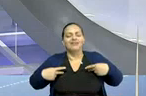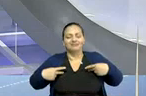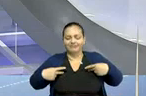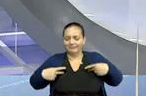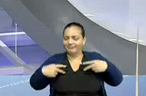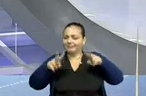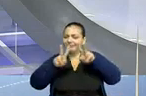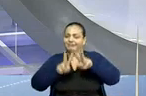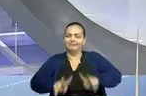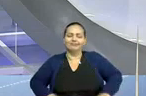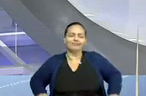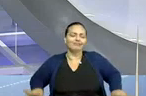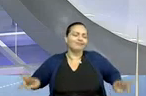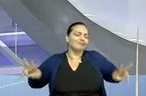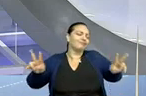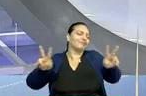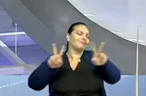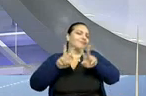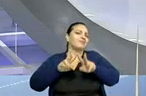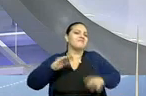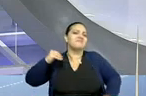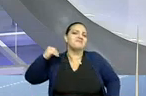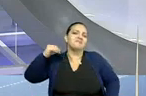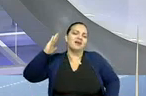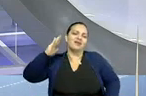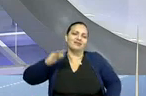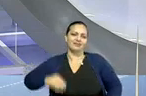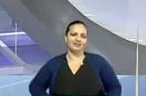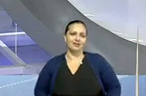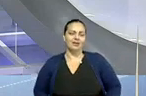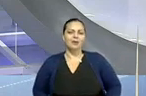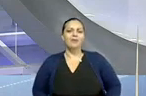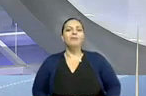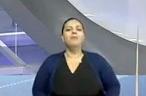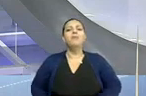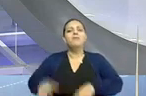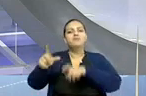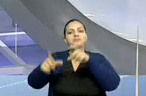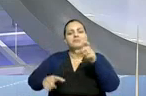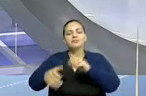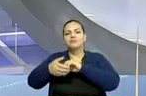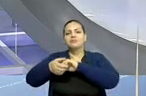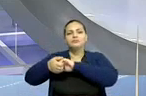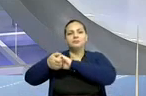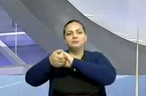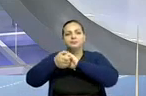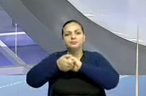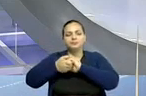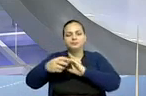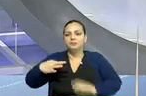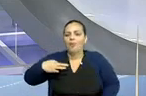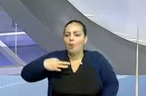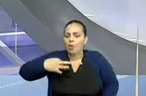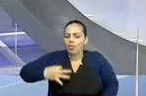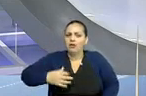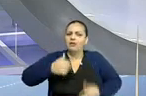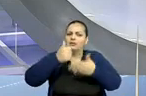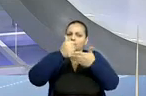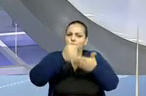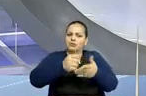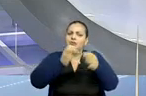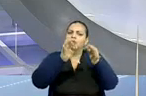más. Esperamos, así es como dijo Luisa, esperemos que la mano solidaria, como siempre la hay, y como lo dijo también Carlos